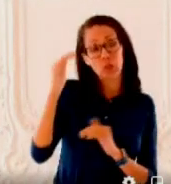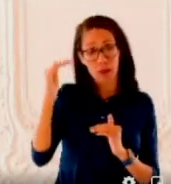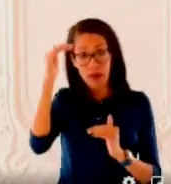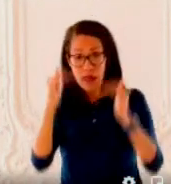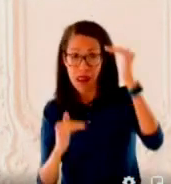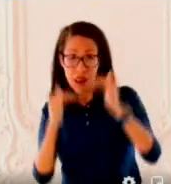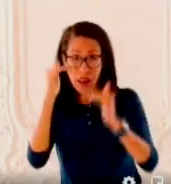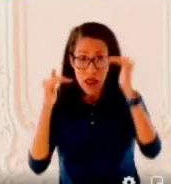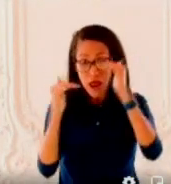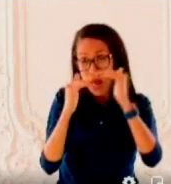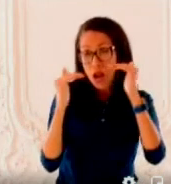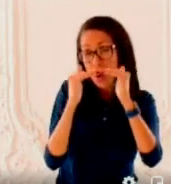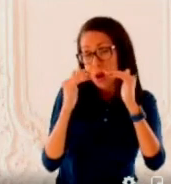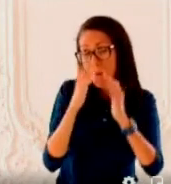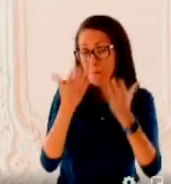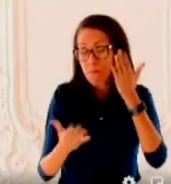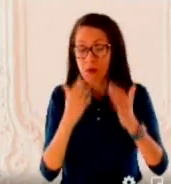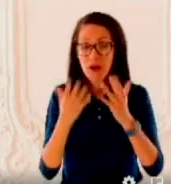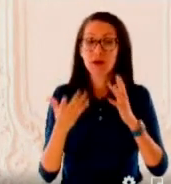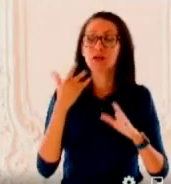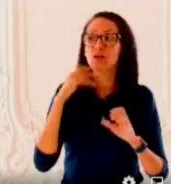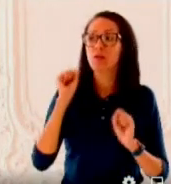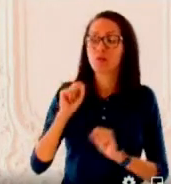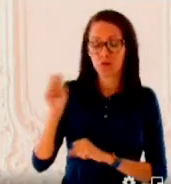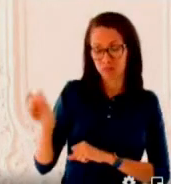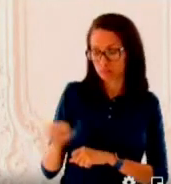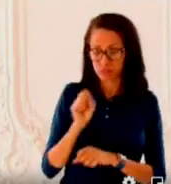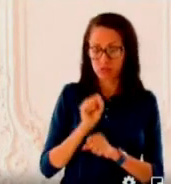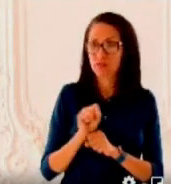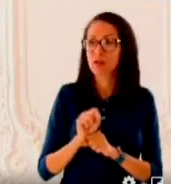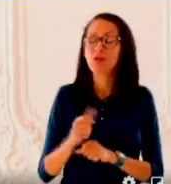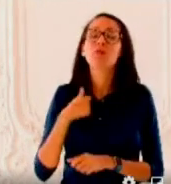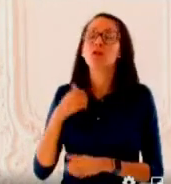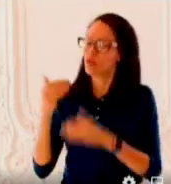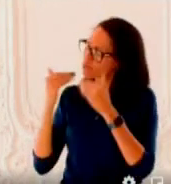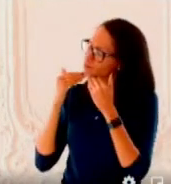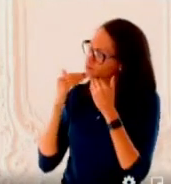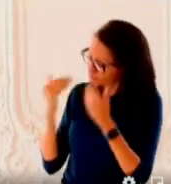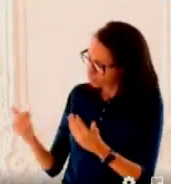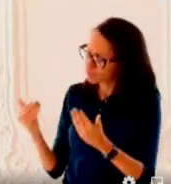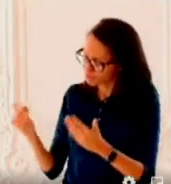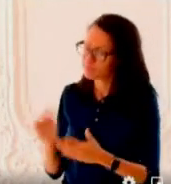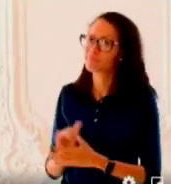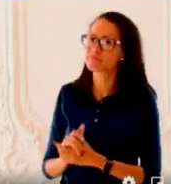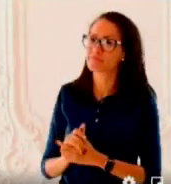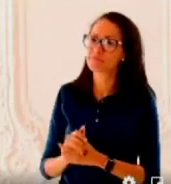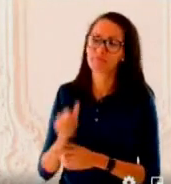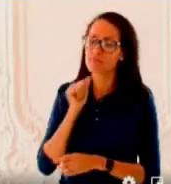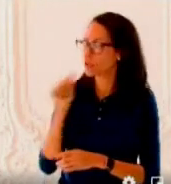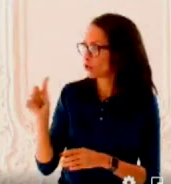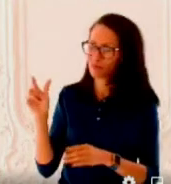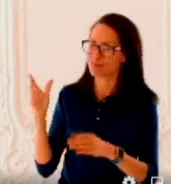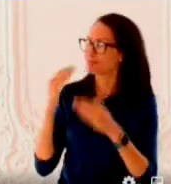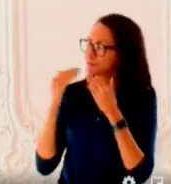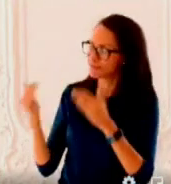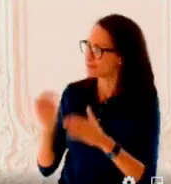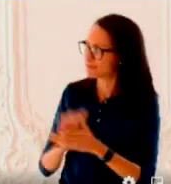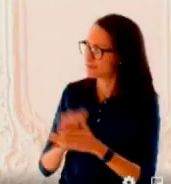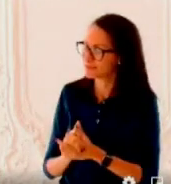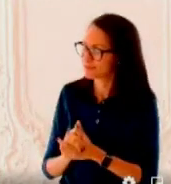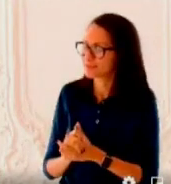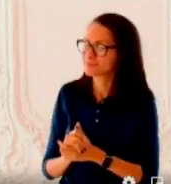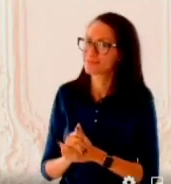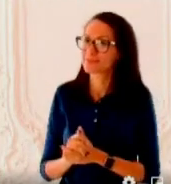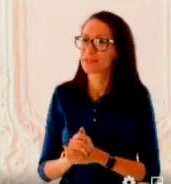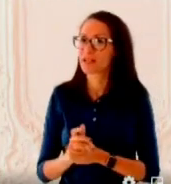esa cantidad o algo parecido, no puedo dar el paso. Yo le digo gracias, pero no gracias. Y así ha